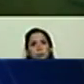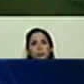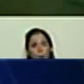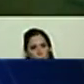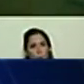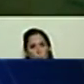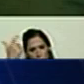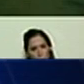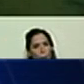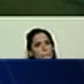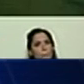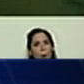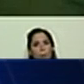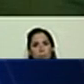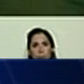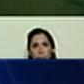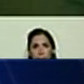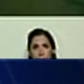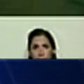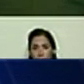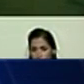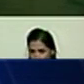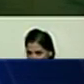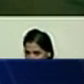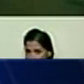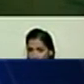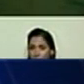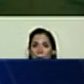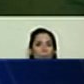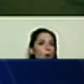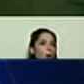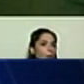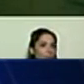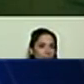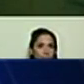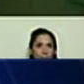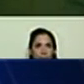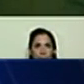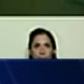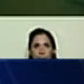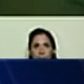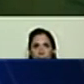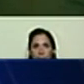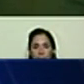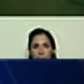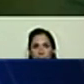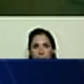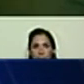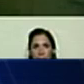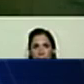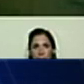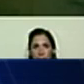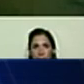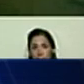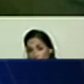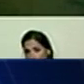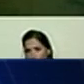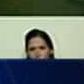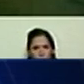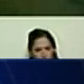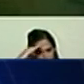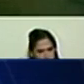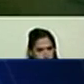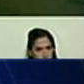posición. Digo lamentable porque Bueno, nosotros los